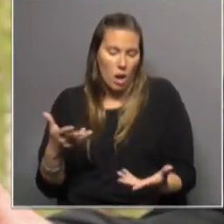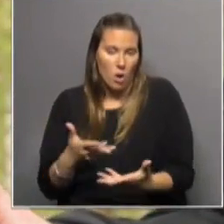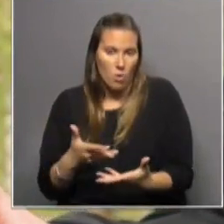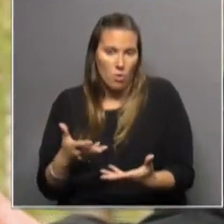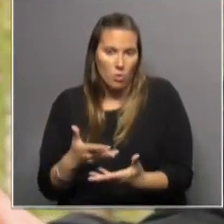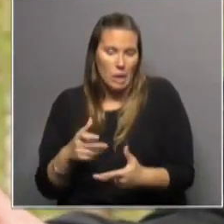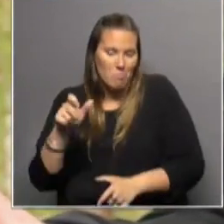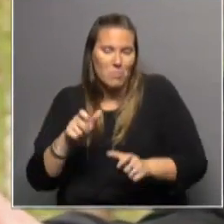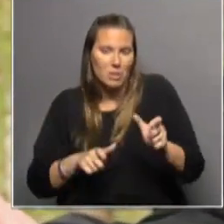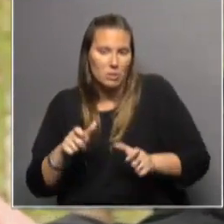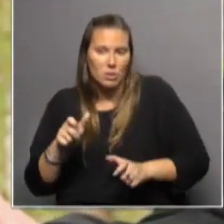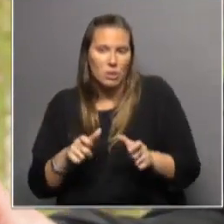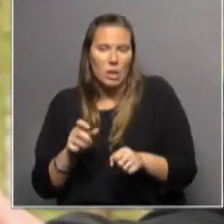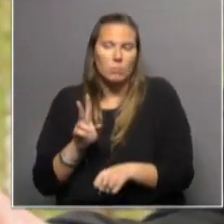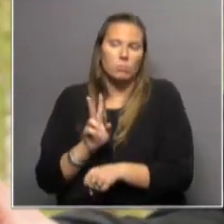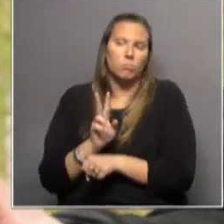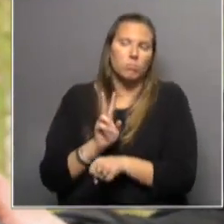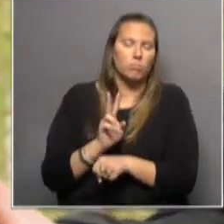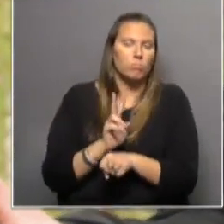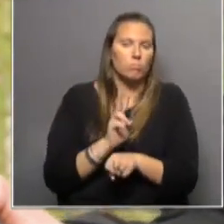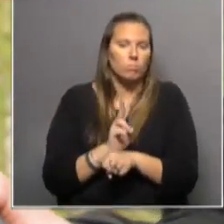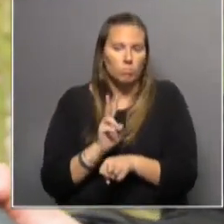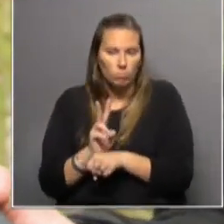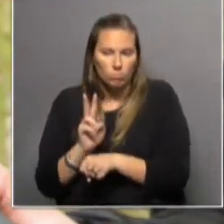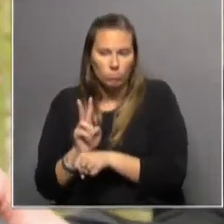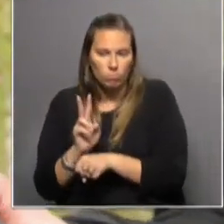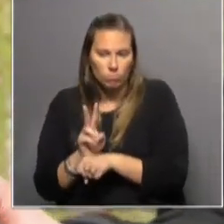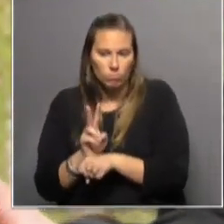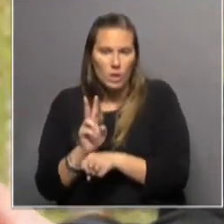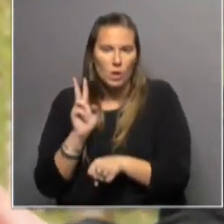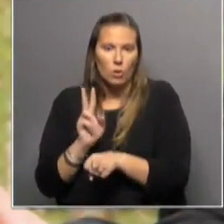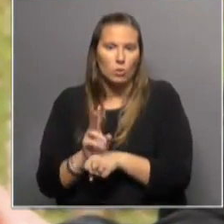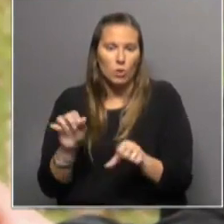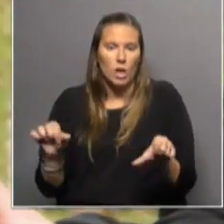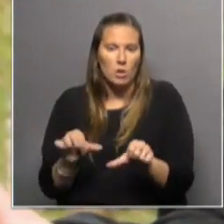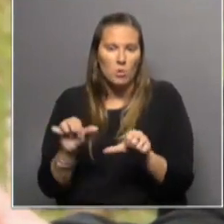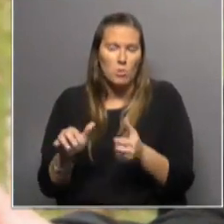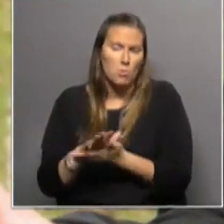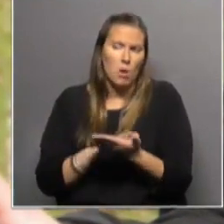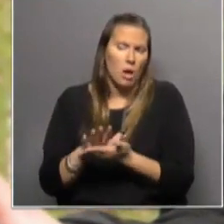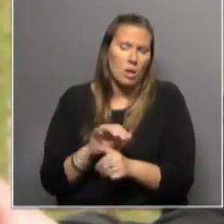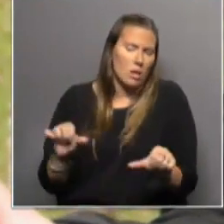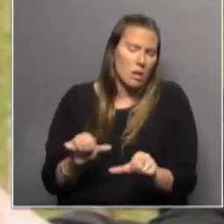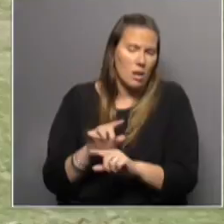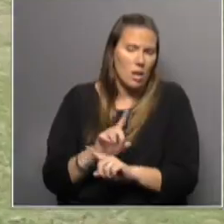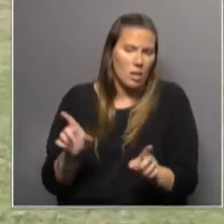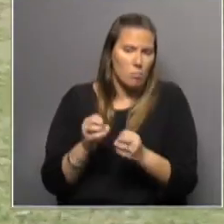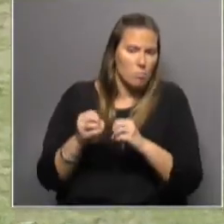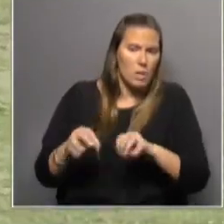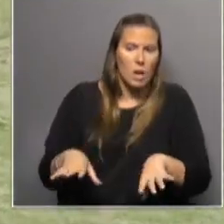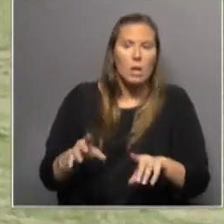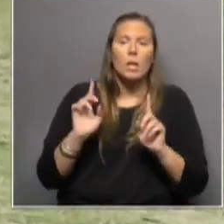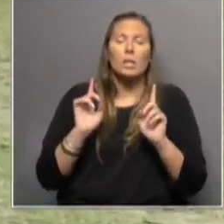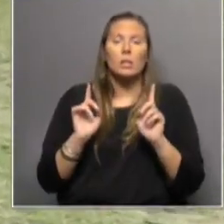con gente es la vigilancia, controlar que no hagan nada desordenado. Tenemos también,